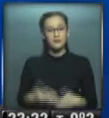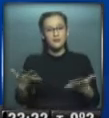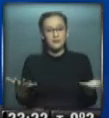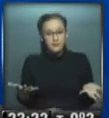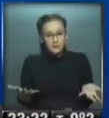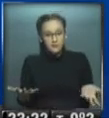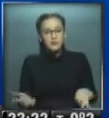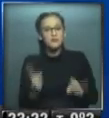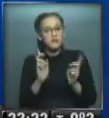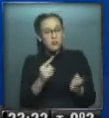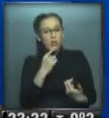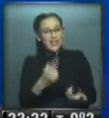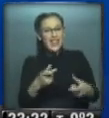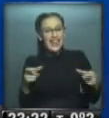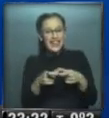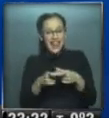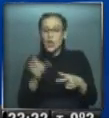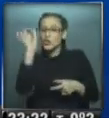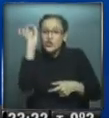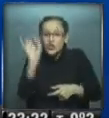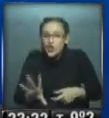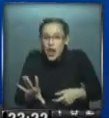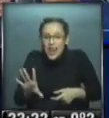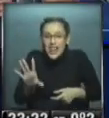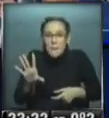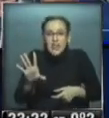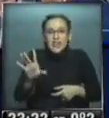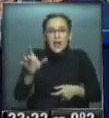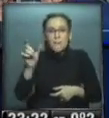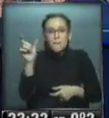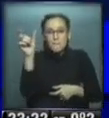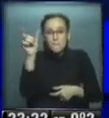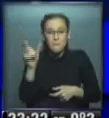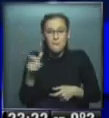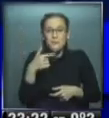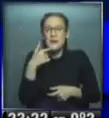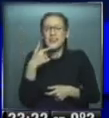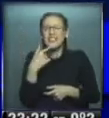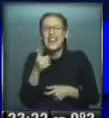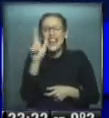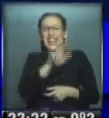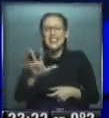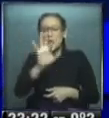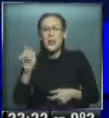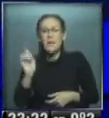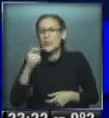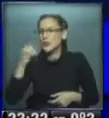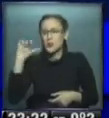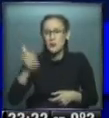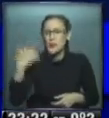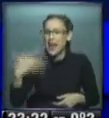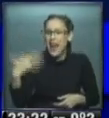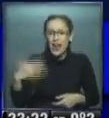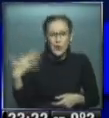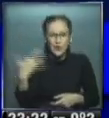Bueno, bien dijiste vos, entradas en venta para millonarios. 350 pesos la entrada. Sí, totalmente. La Centenario Alta es la que